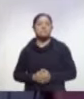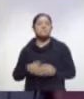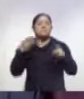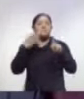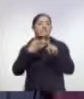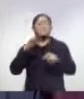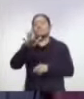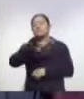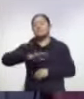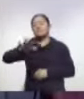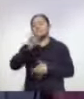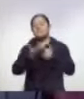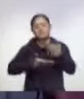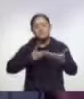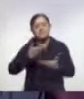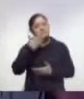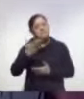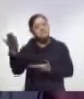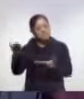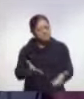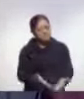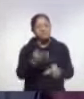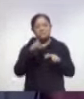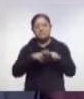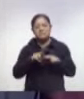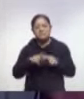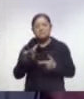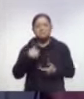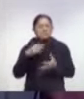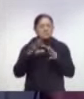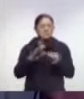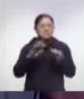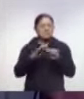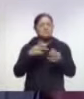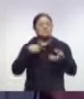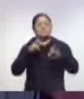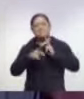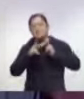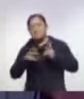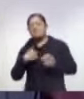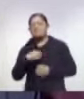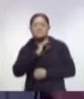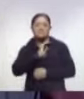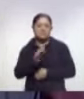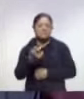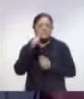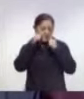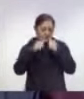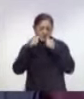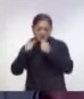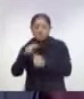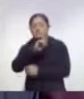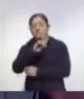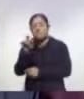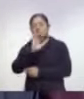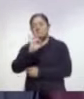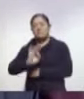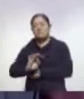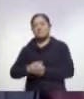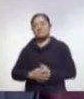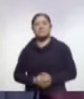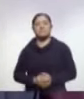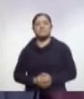servicio a la gente que llega, que pide los servicios, que puedan estar atendidos al 100% y